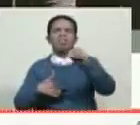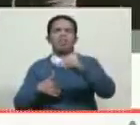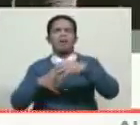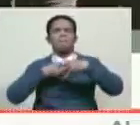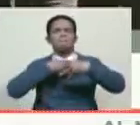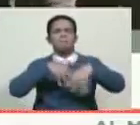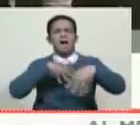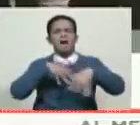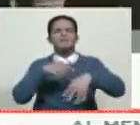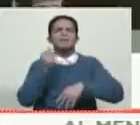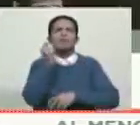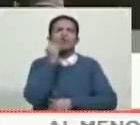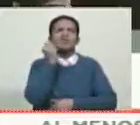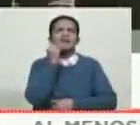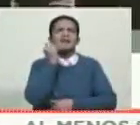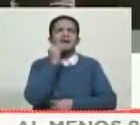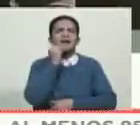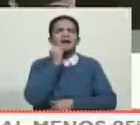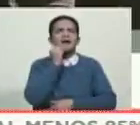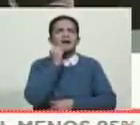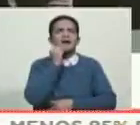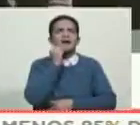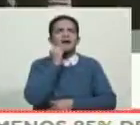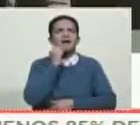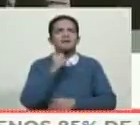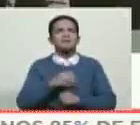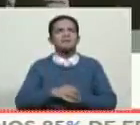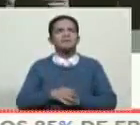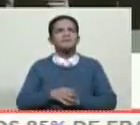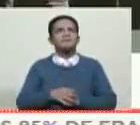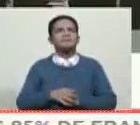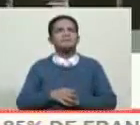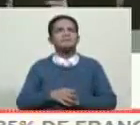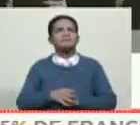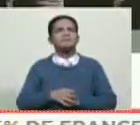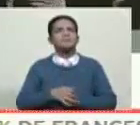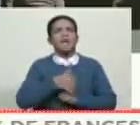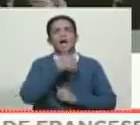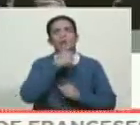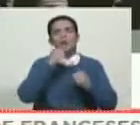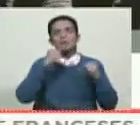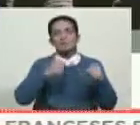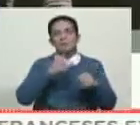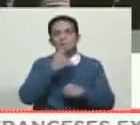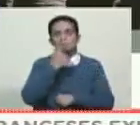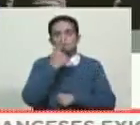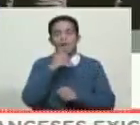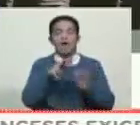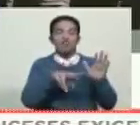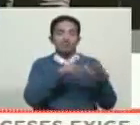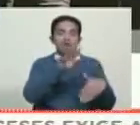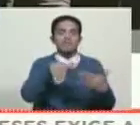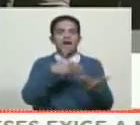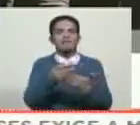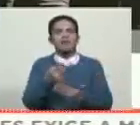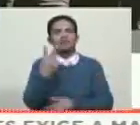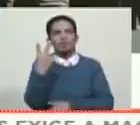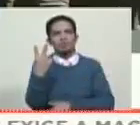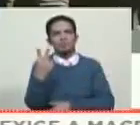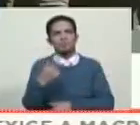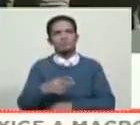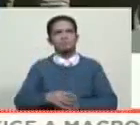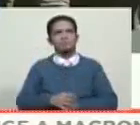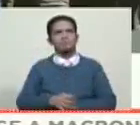a una protesta, aguantar la respiración de 12 a 2. Donde usted vaya, aguante la